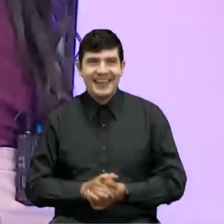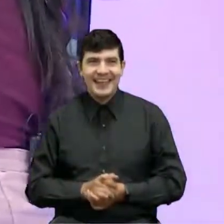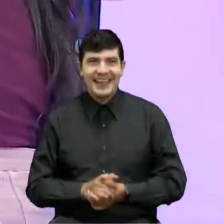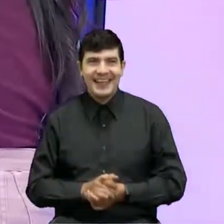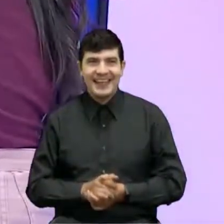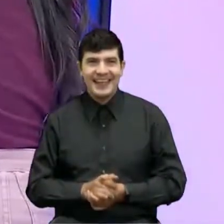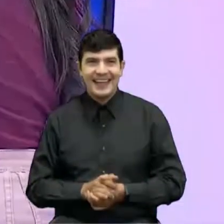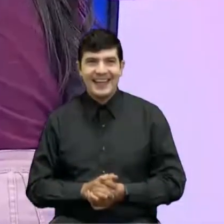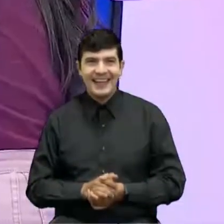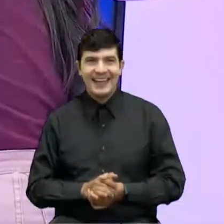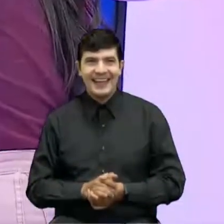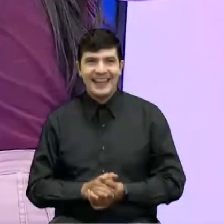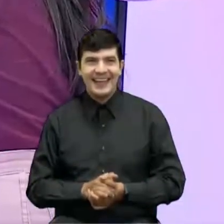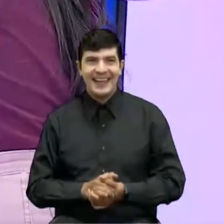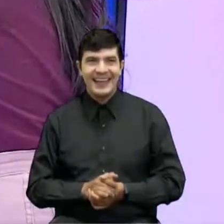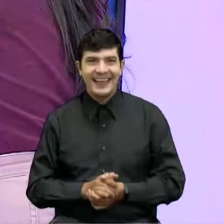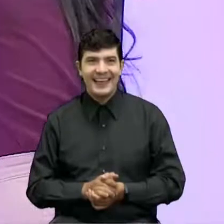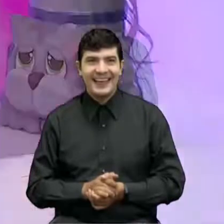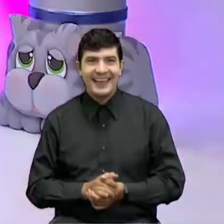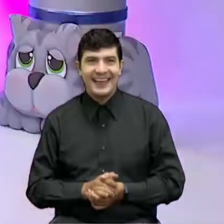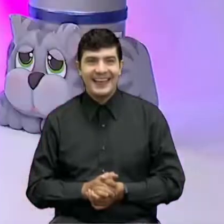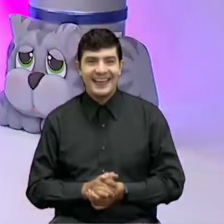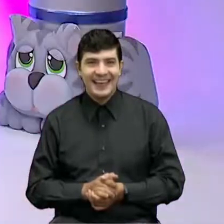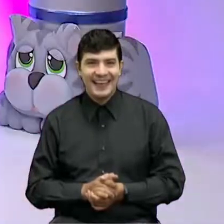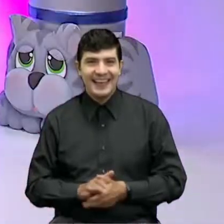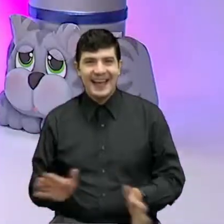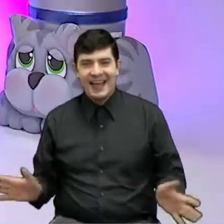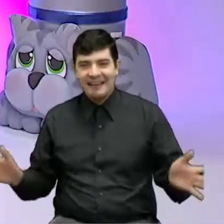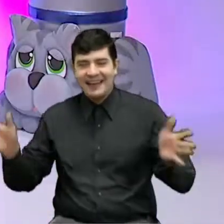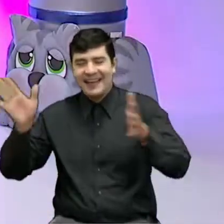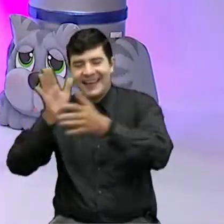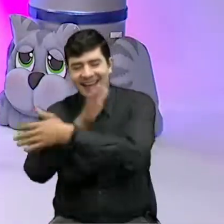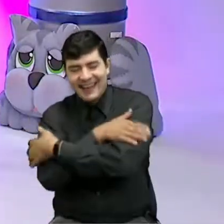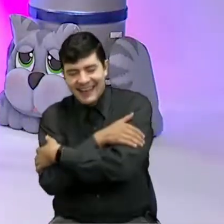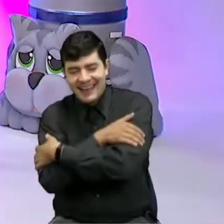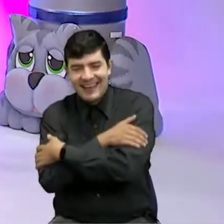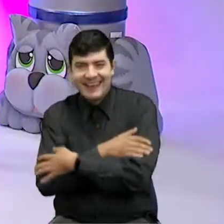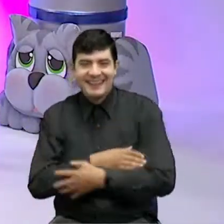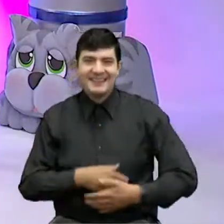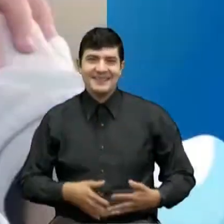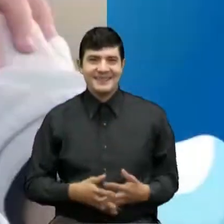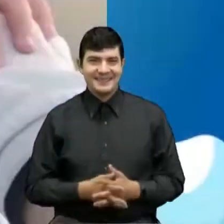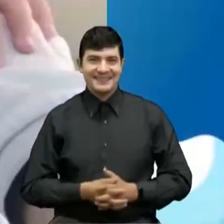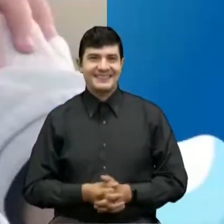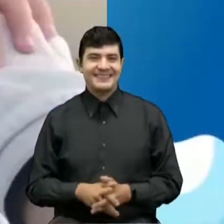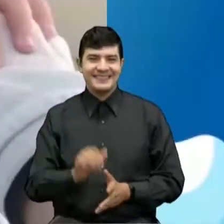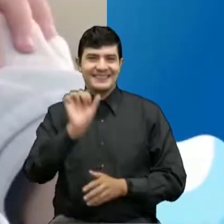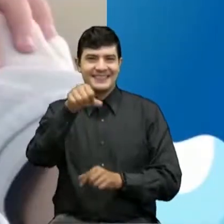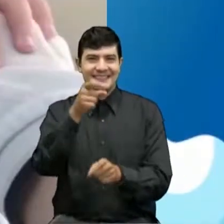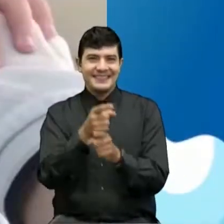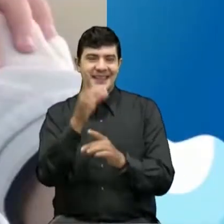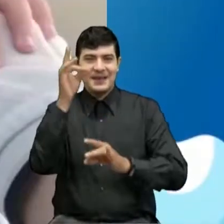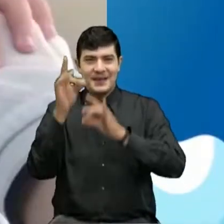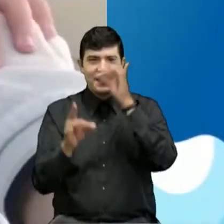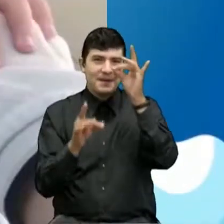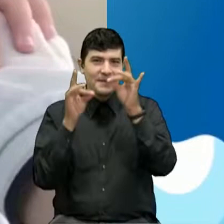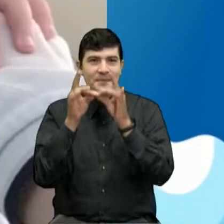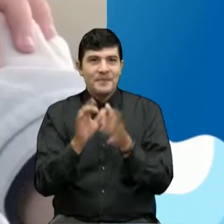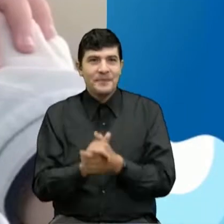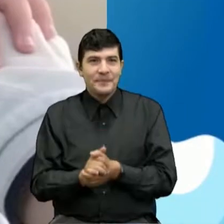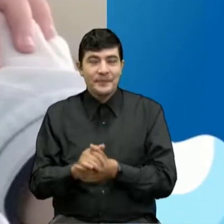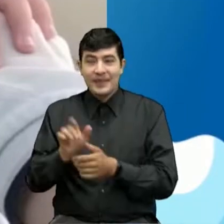a abrazar eso. Muy bien, muy bien. Excelente. Tenemos también a